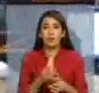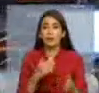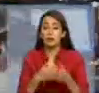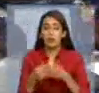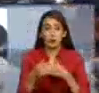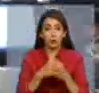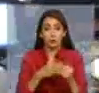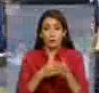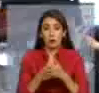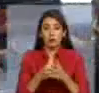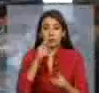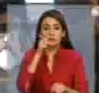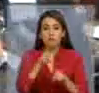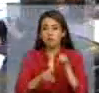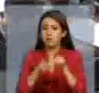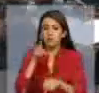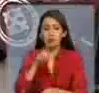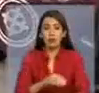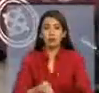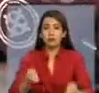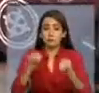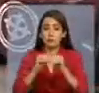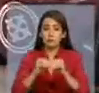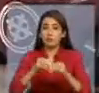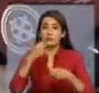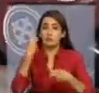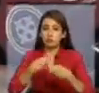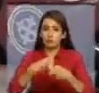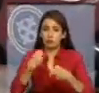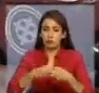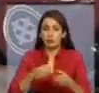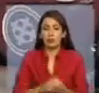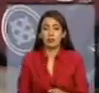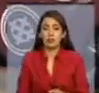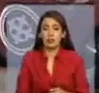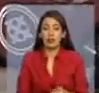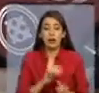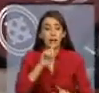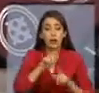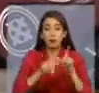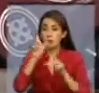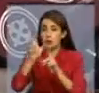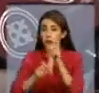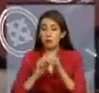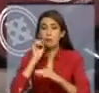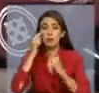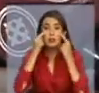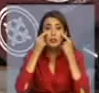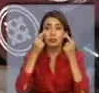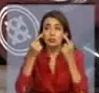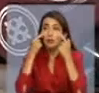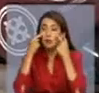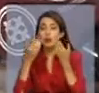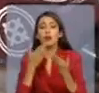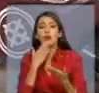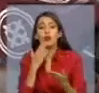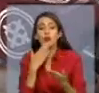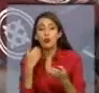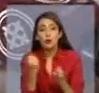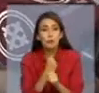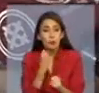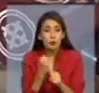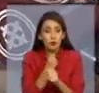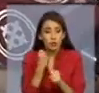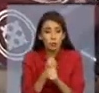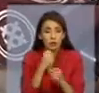acusaciones mutuas han subido de tono. De los compañeros que levantan la voz y vean las acciones de todo tipo a los que estamos